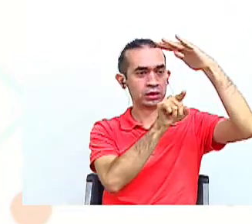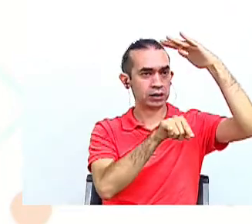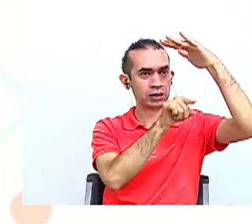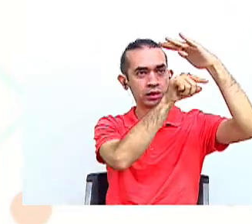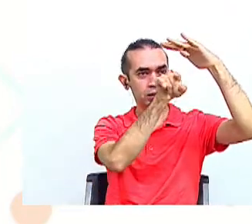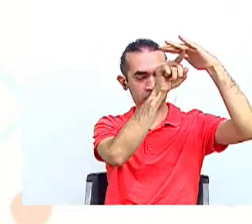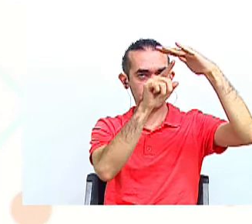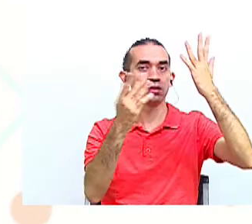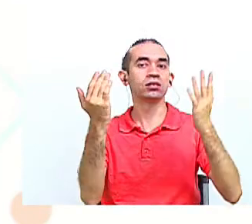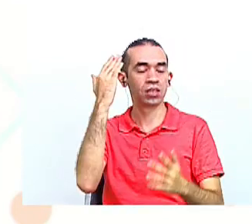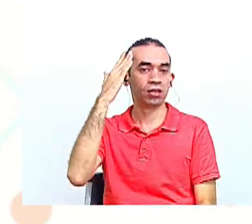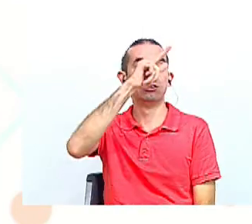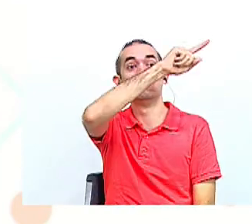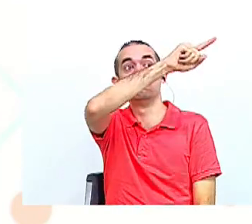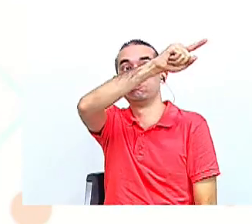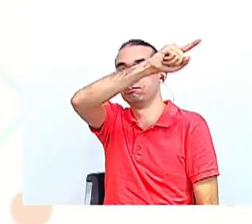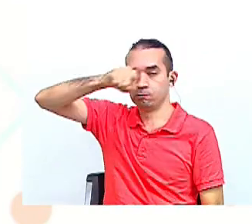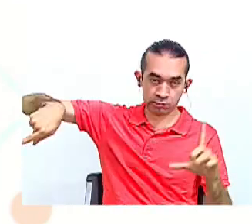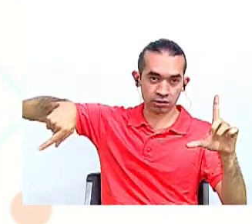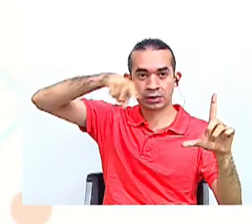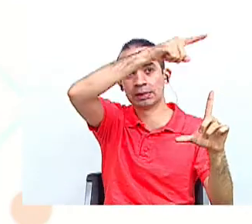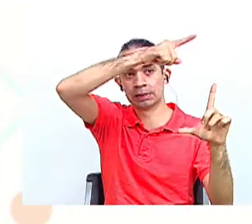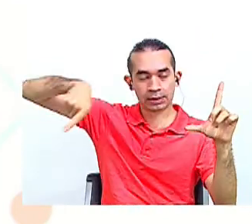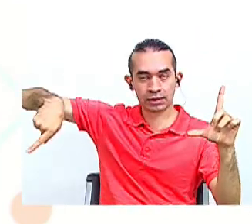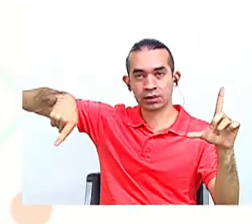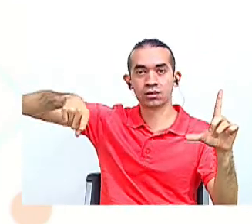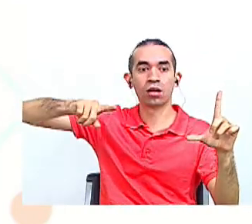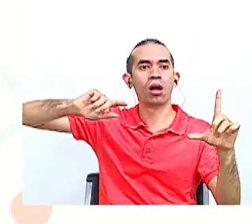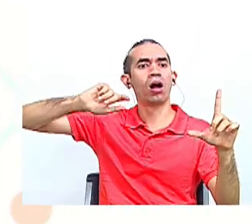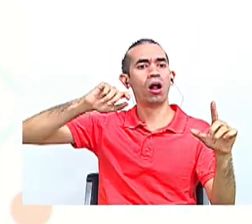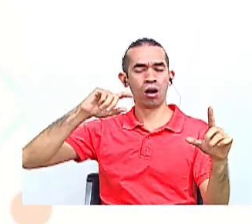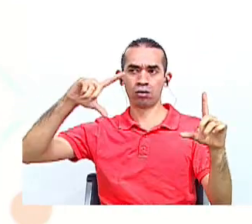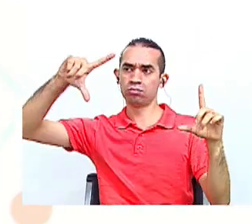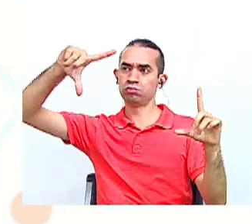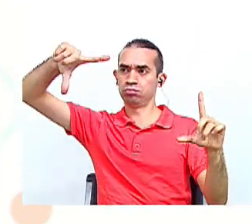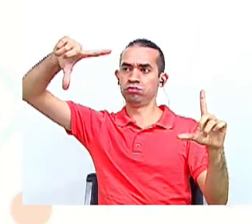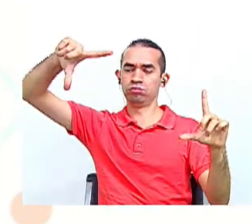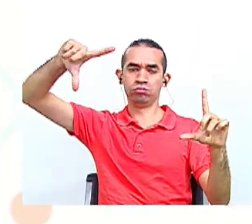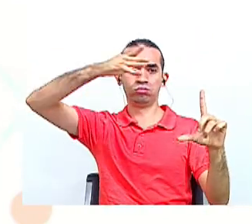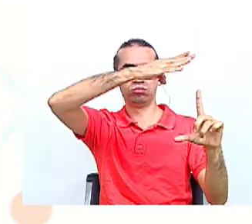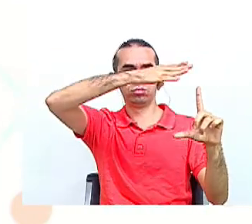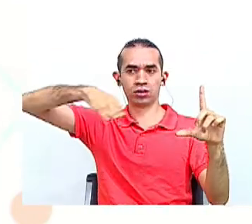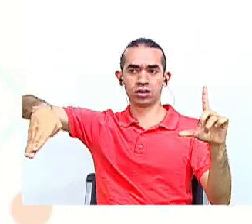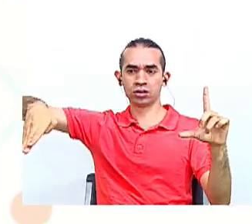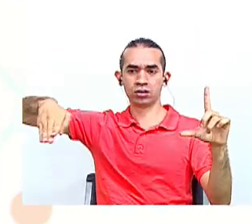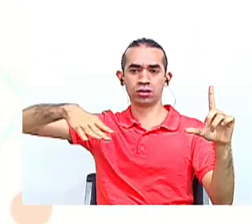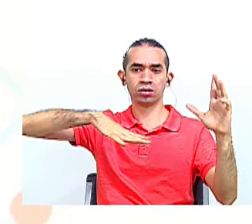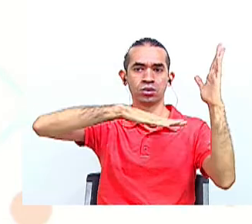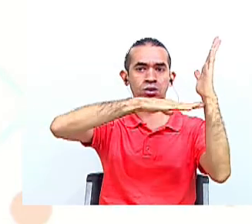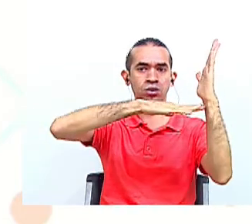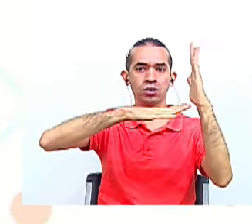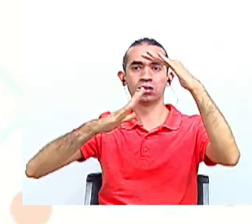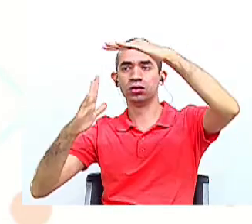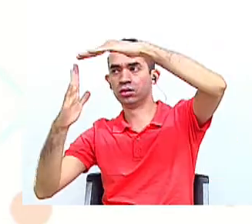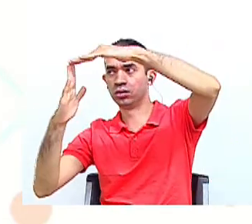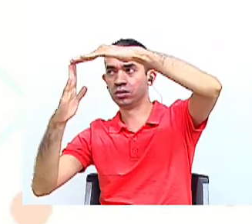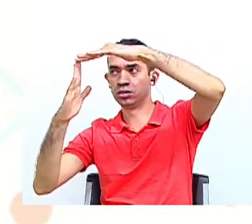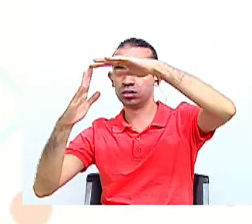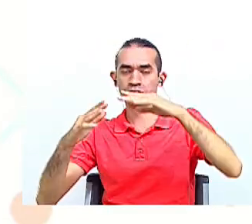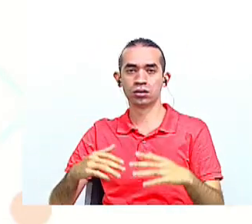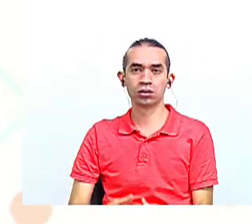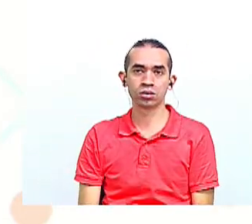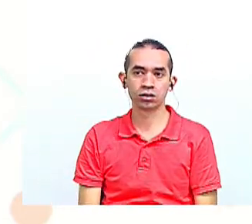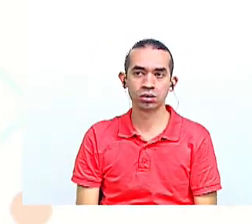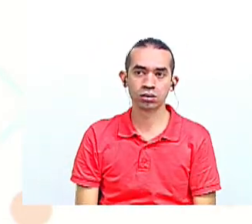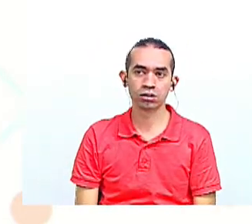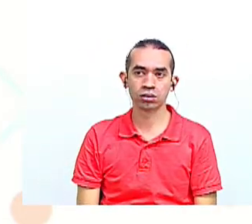diagonal, podemos observar que se forman 2 triángulos. Las medidas de los ángulos